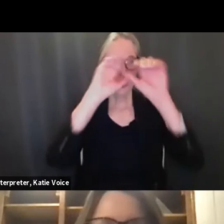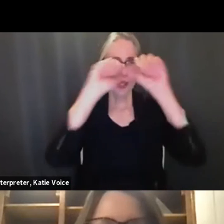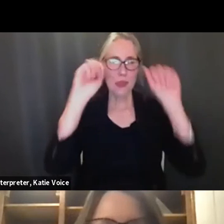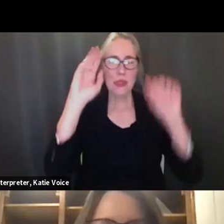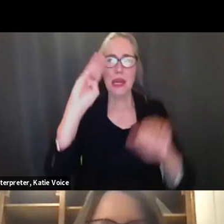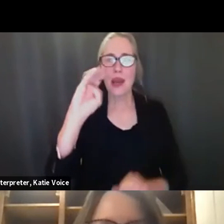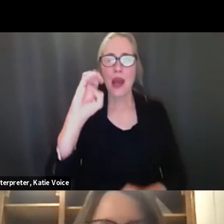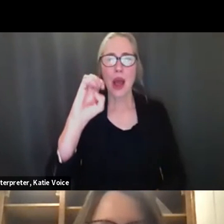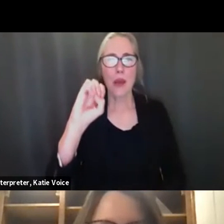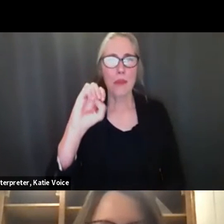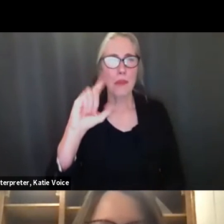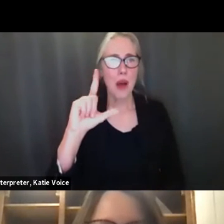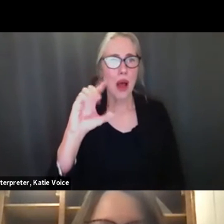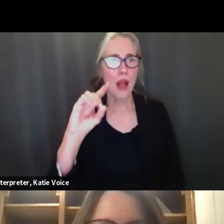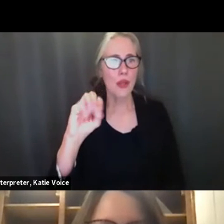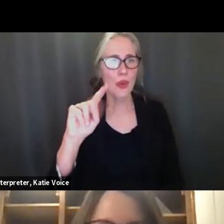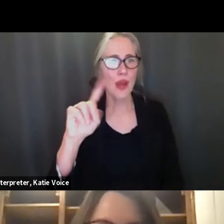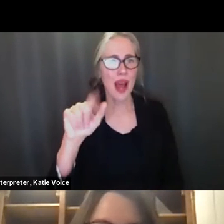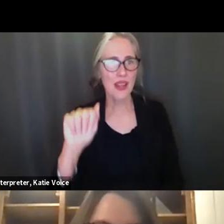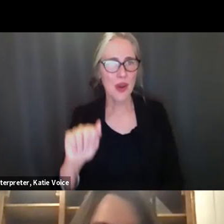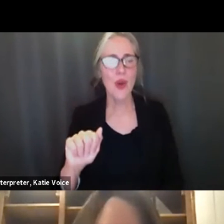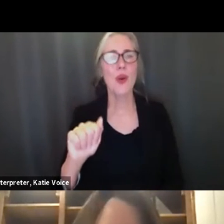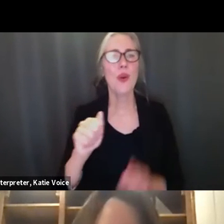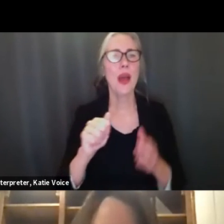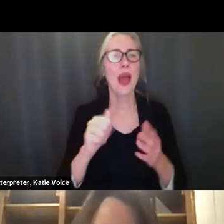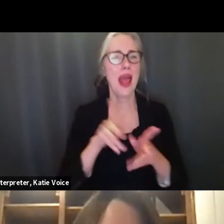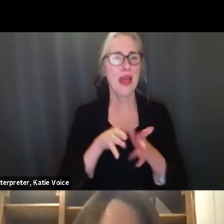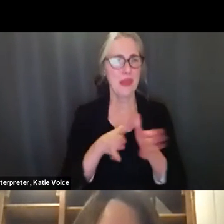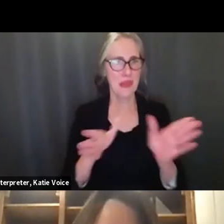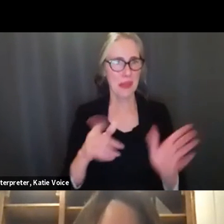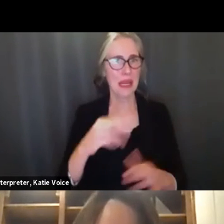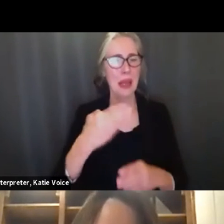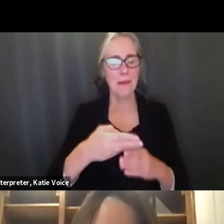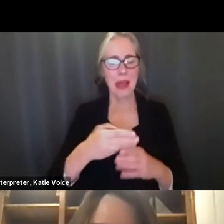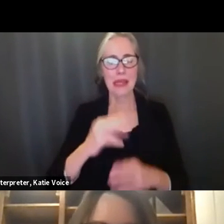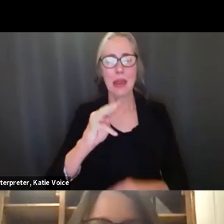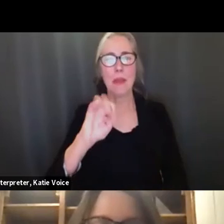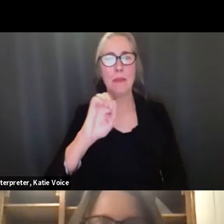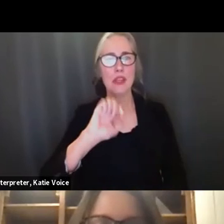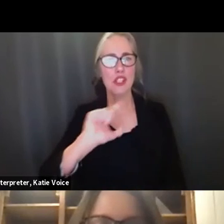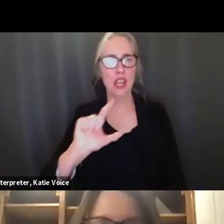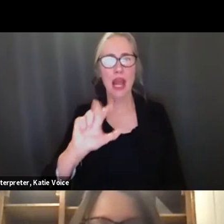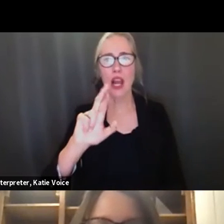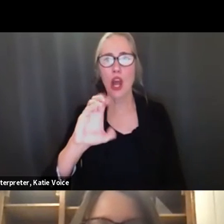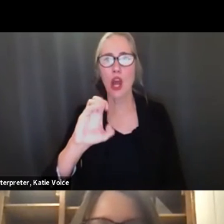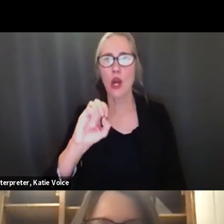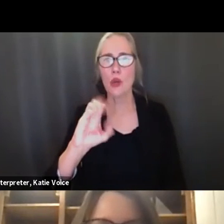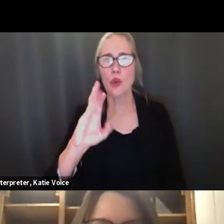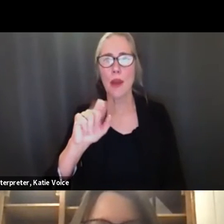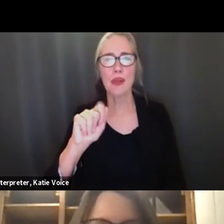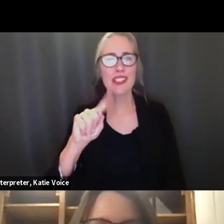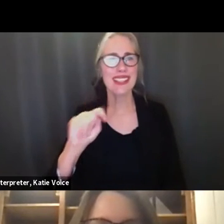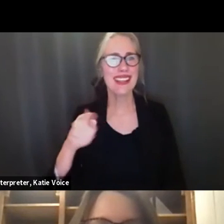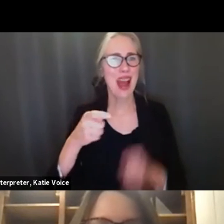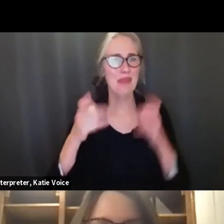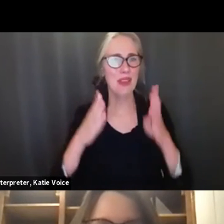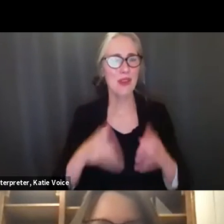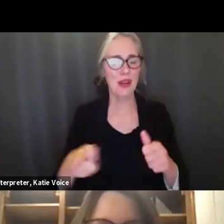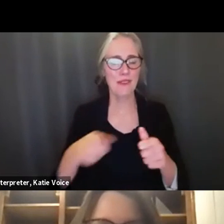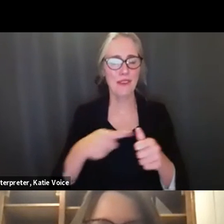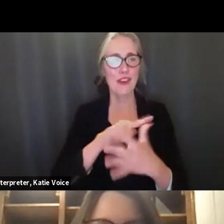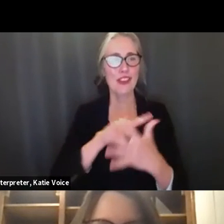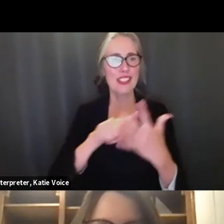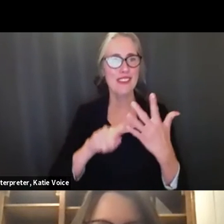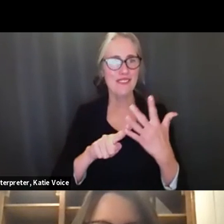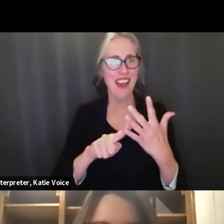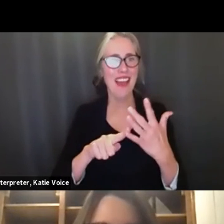Superintendente Maldonado, miembros del personal y el público. Yo soy Michelle Robertson y yo soy la directora auxiliar de la organización First Five de